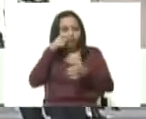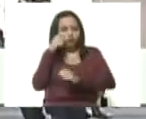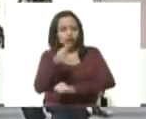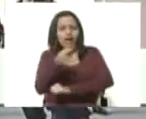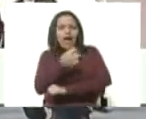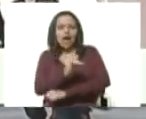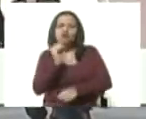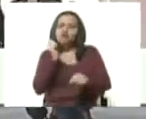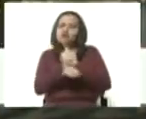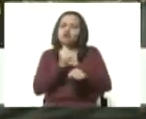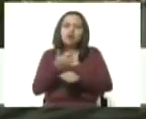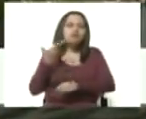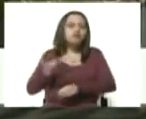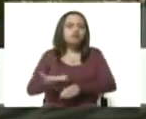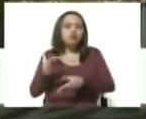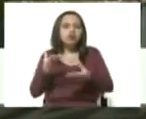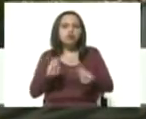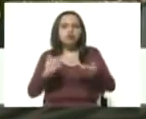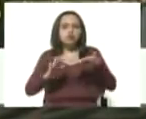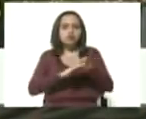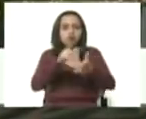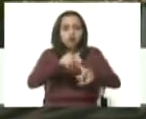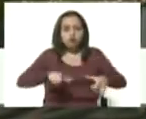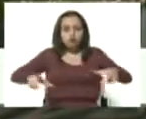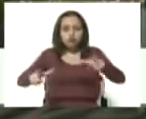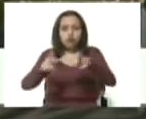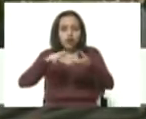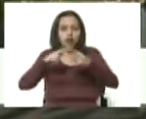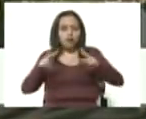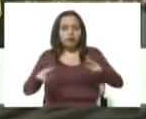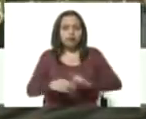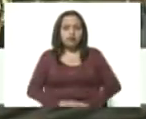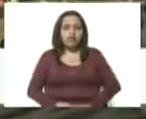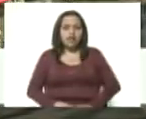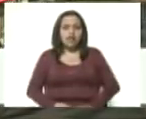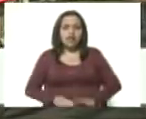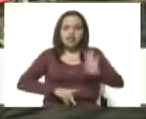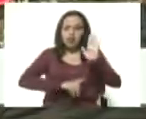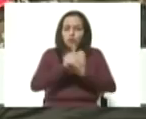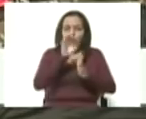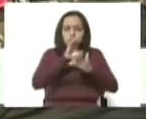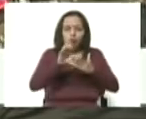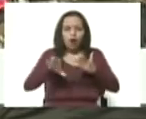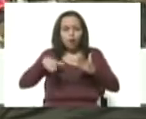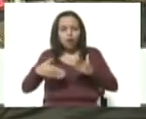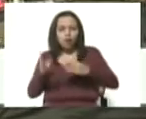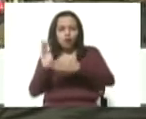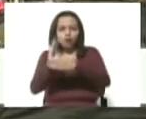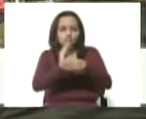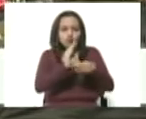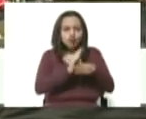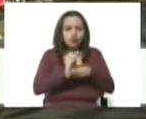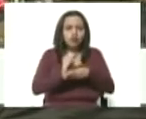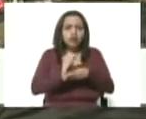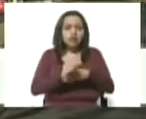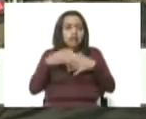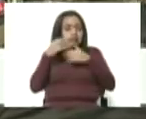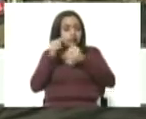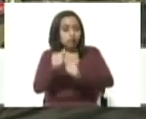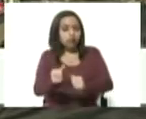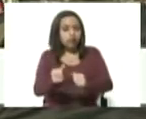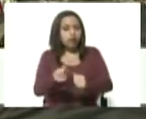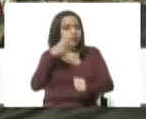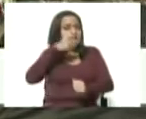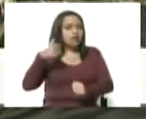un papel fundamental a través de los cuadrantes de paz, desarrollando estrategias para garantizar la protección y seguridad